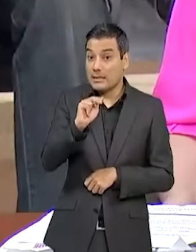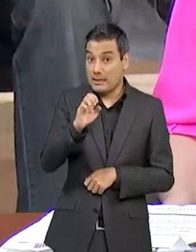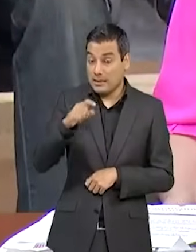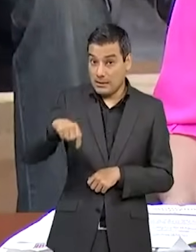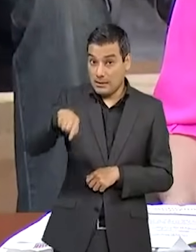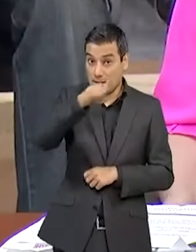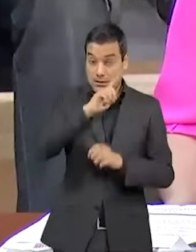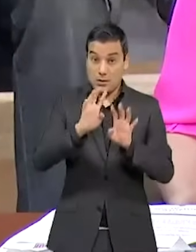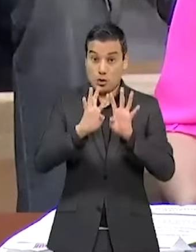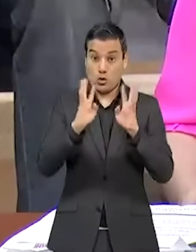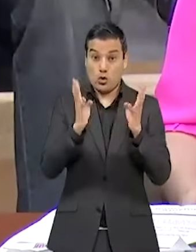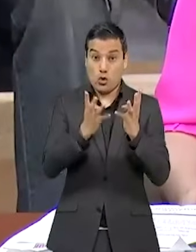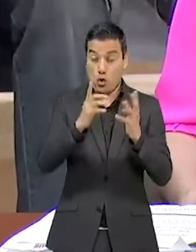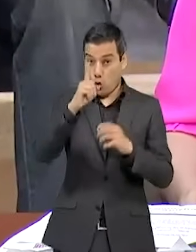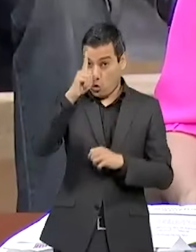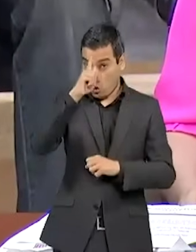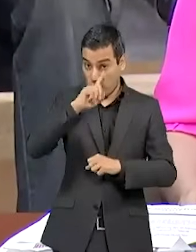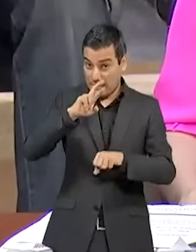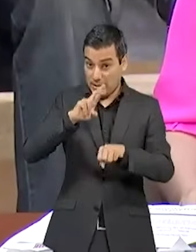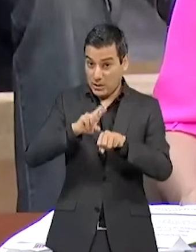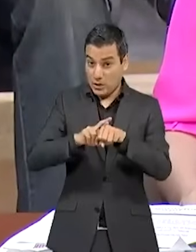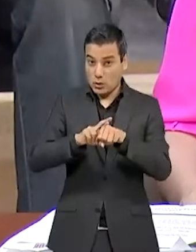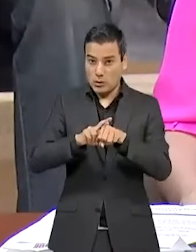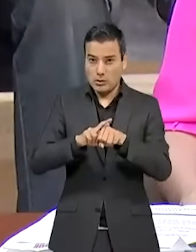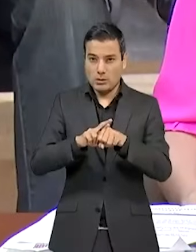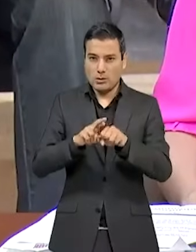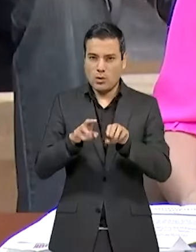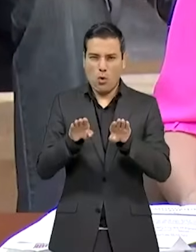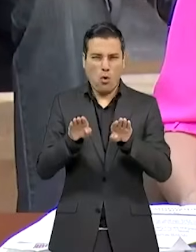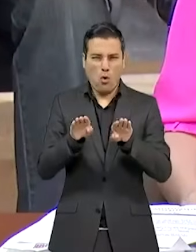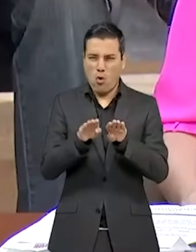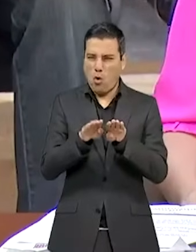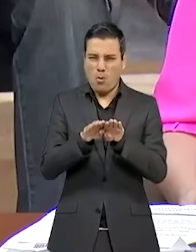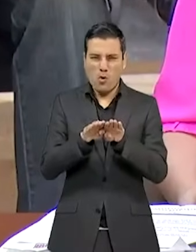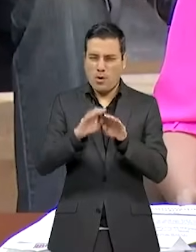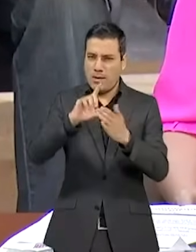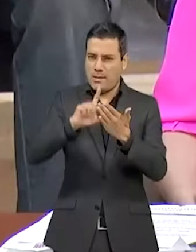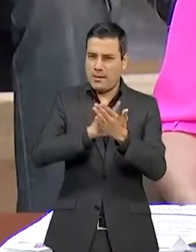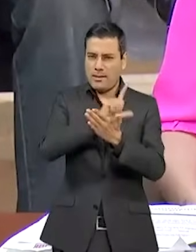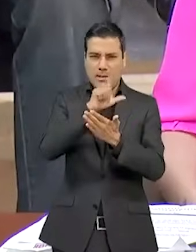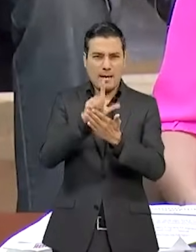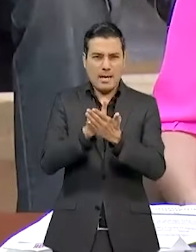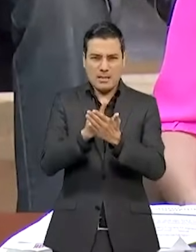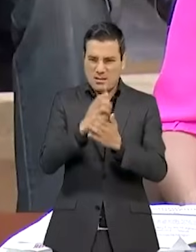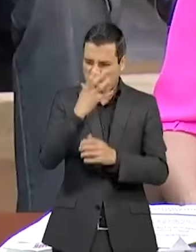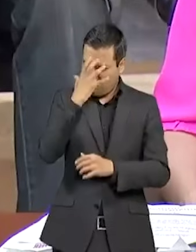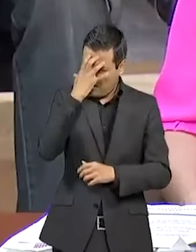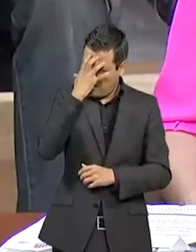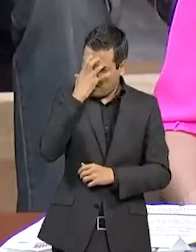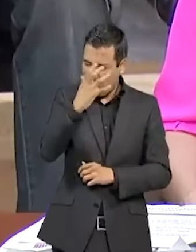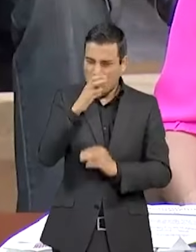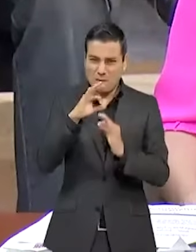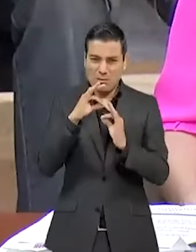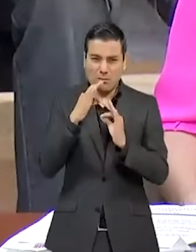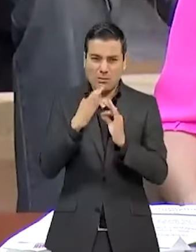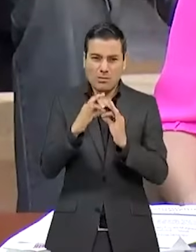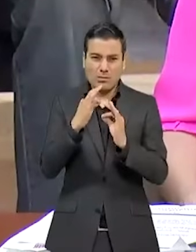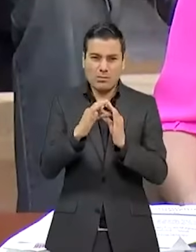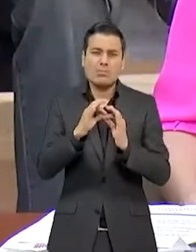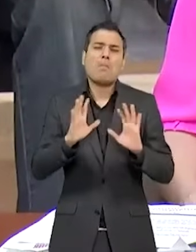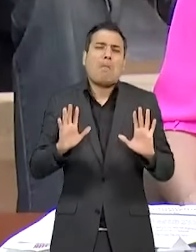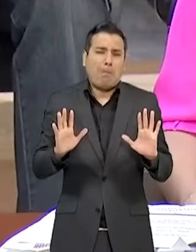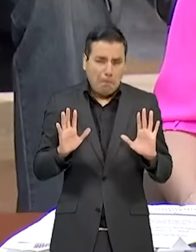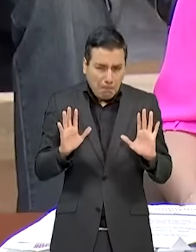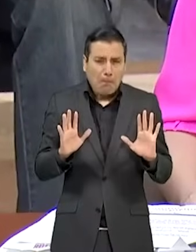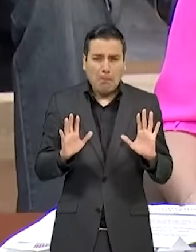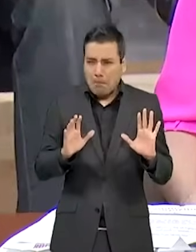actitud así, pero súper firme en el cumplimiento de la ley, yo diría, pues si ya sabemos cómo son, pues hay